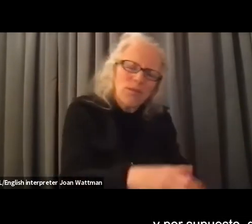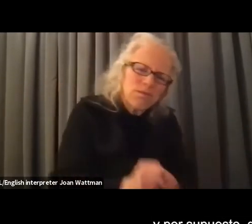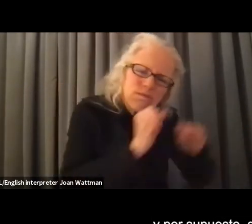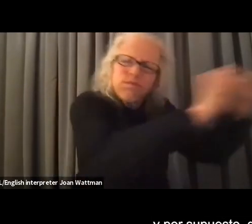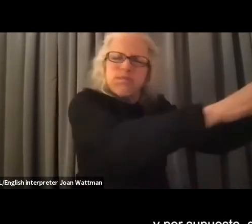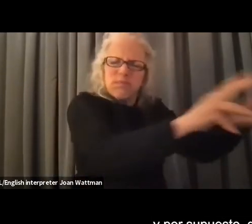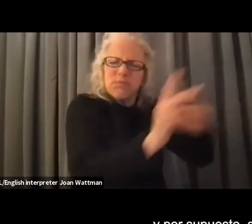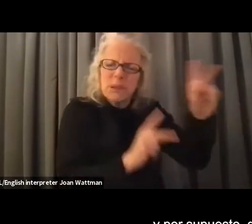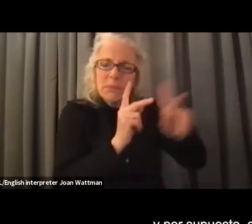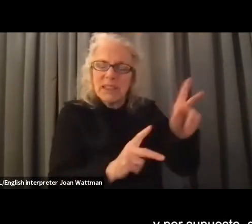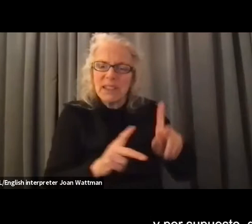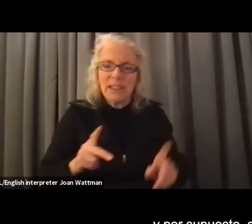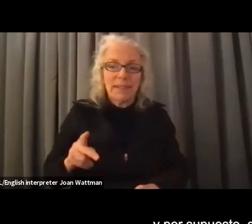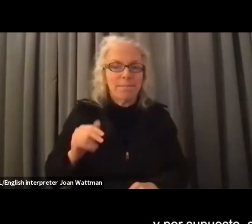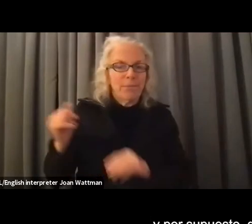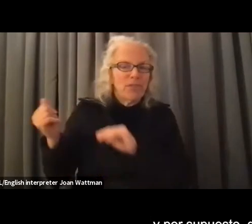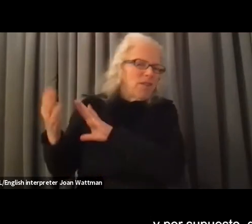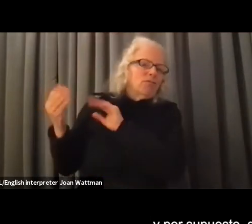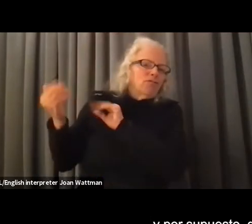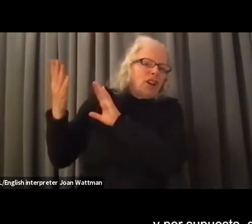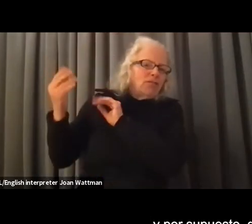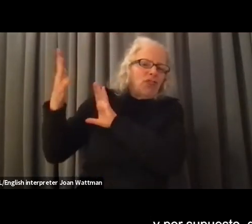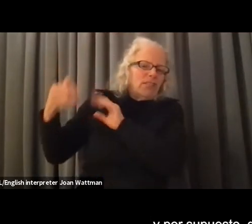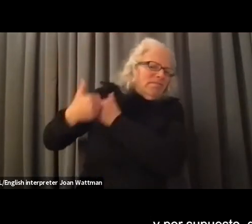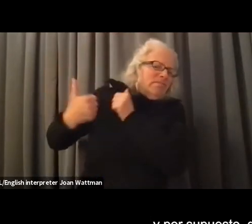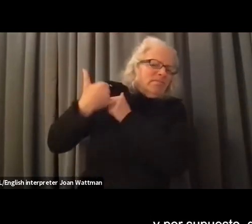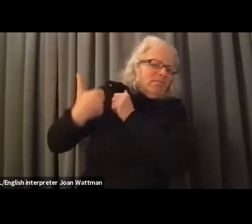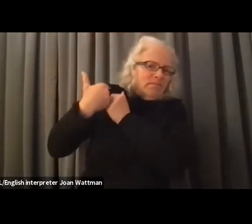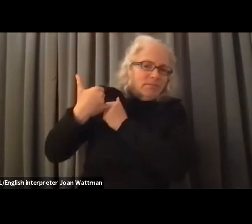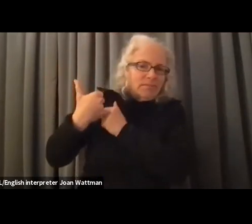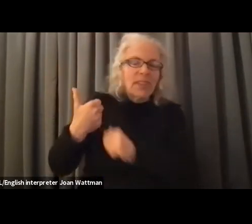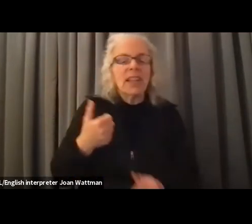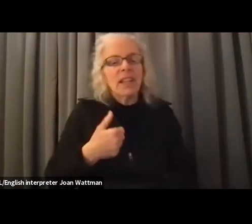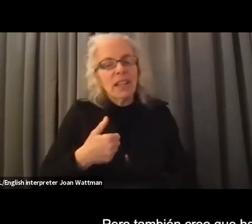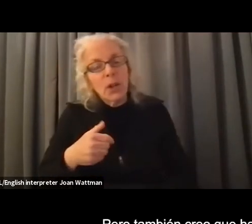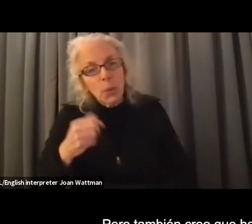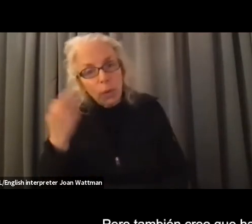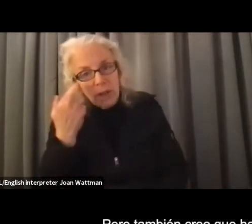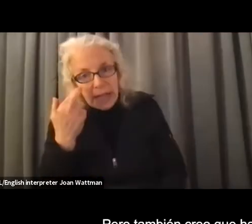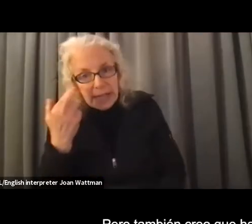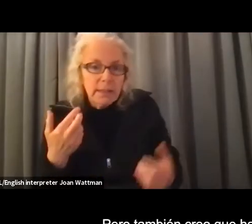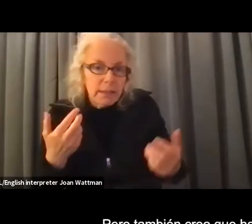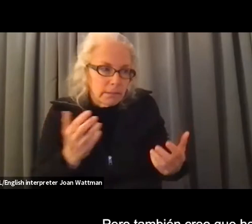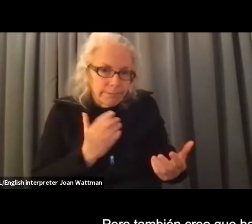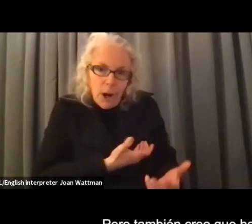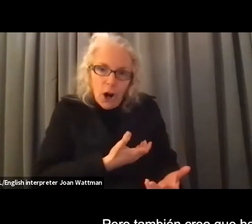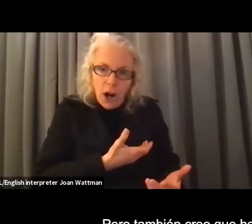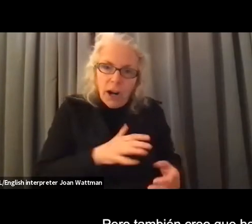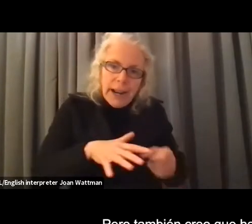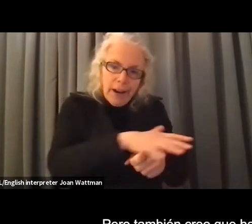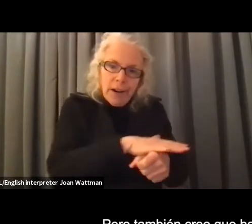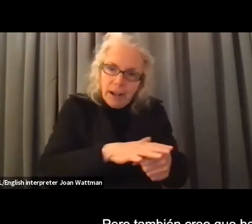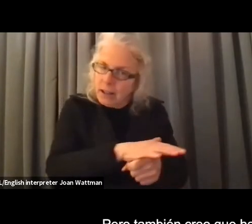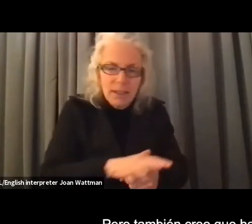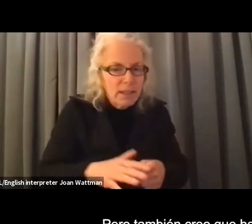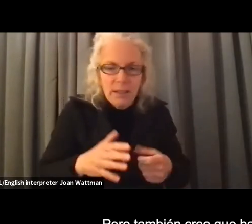este estado criminal que tenemos en nuestro país. Pero también yo creo que hay